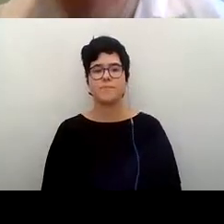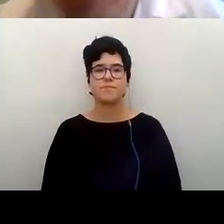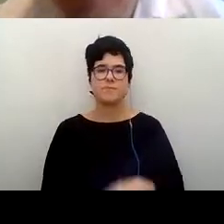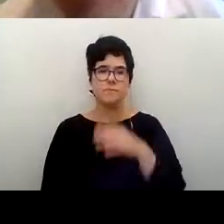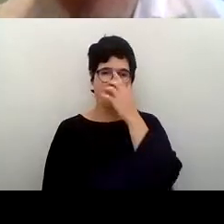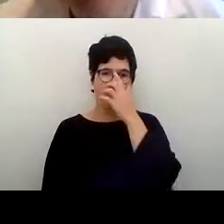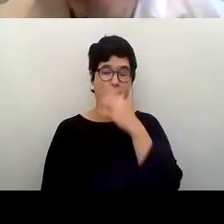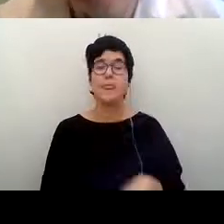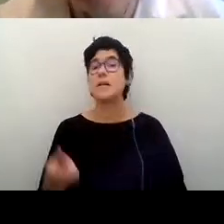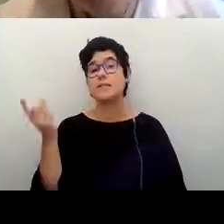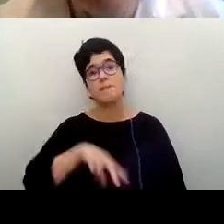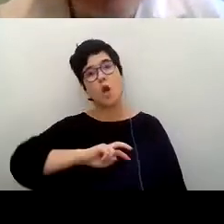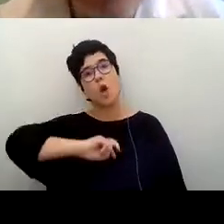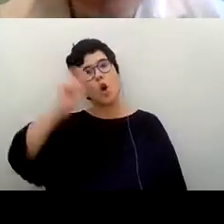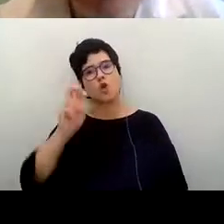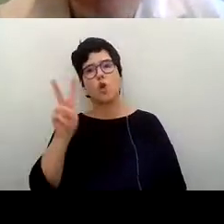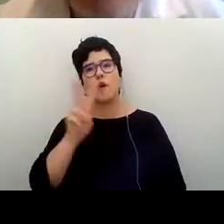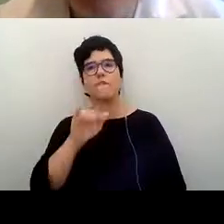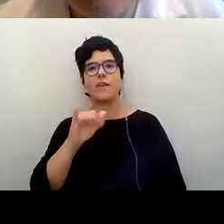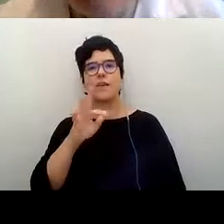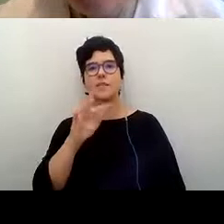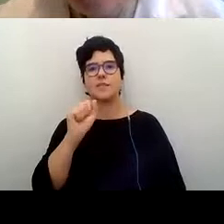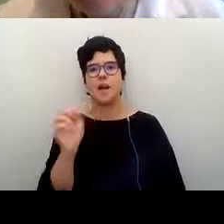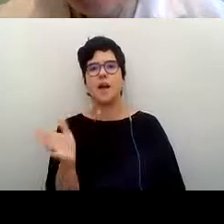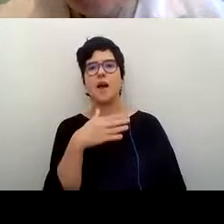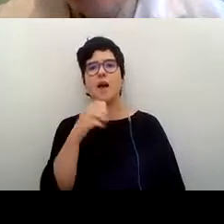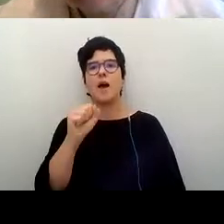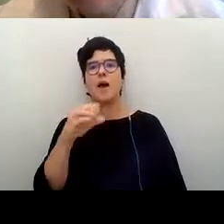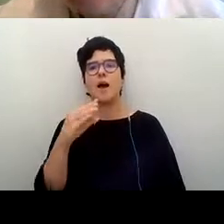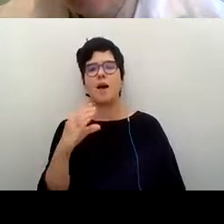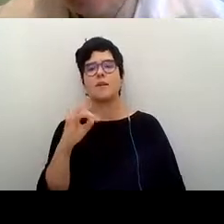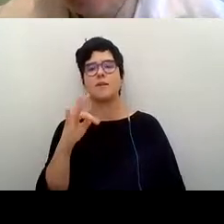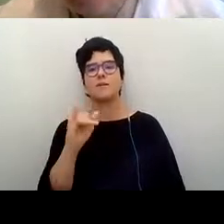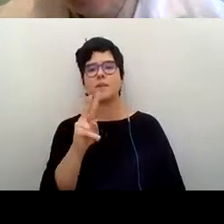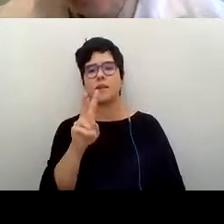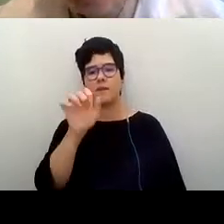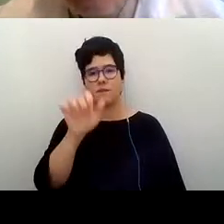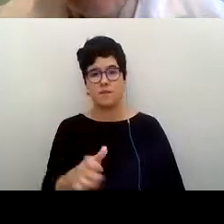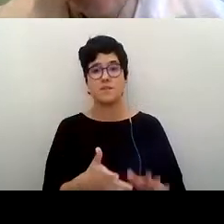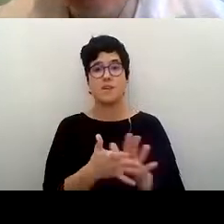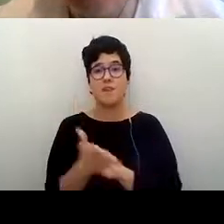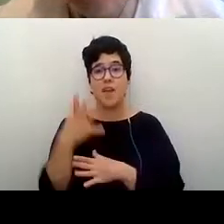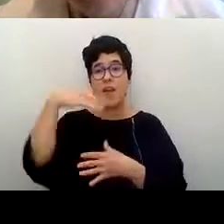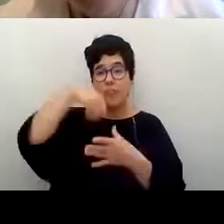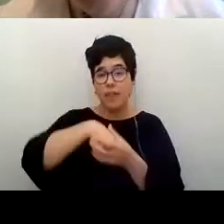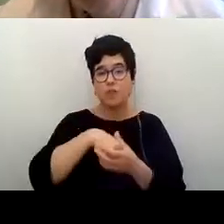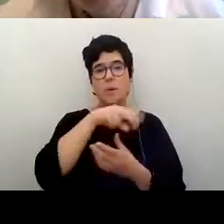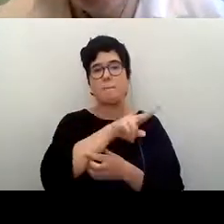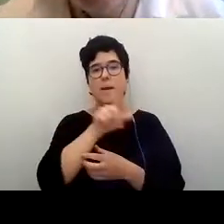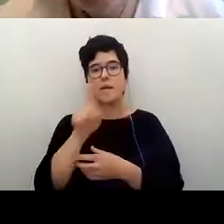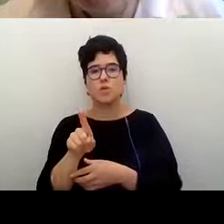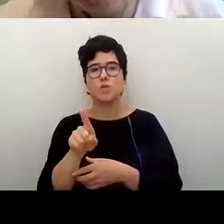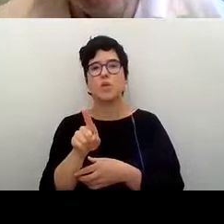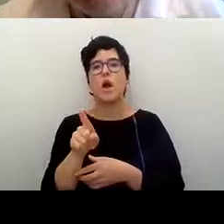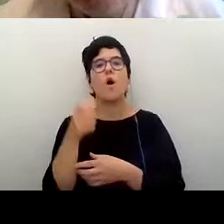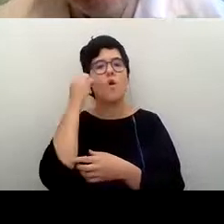Tenemos también el Vitactive. El Vitactive, como bien sabéis, es un concentrado natural de 21 frutas y minerales crudos